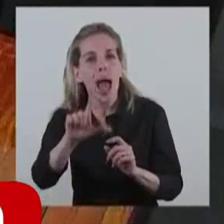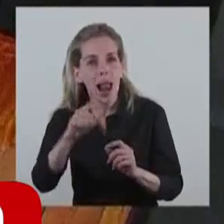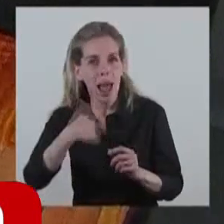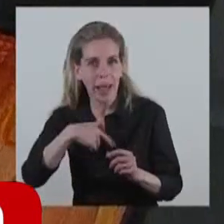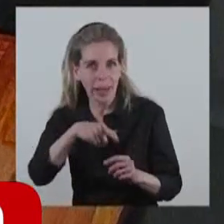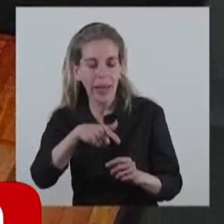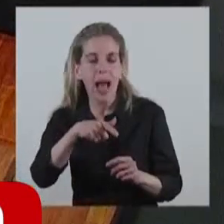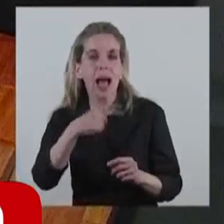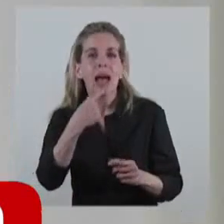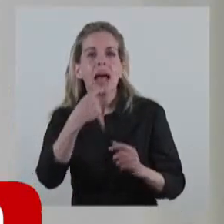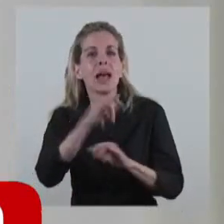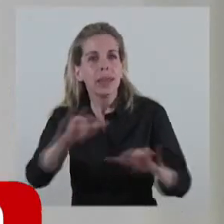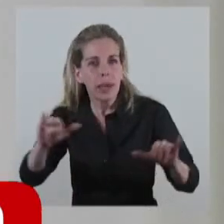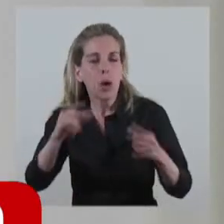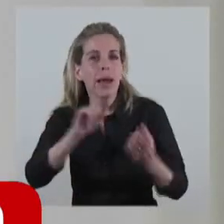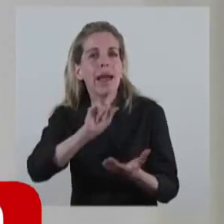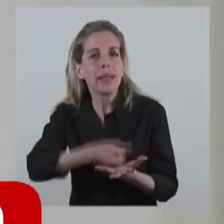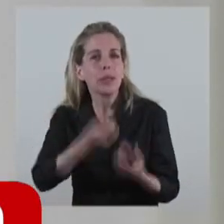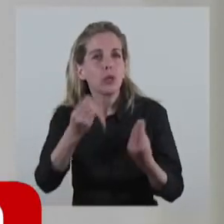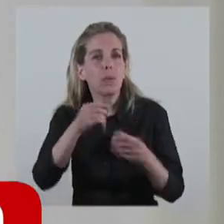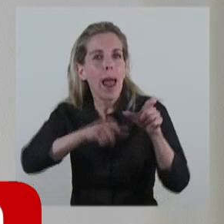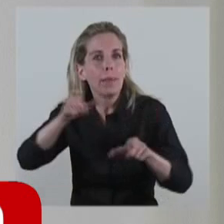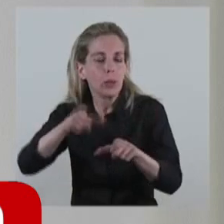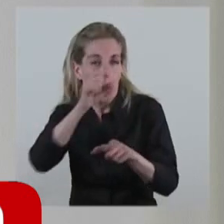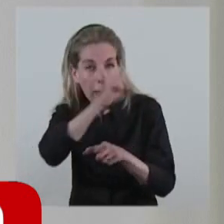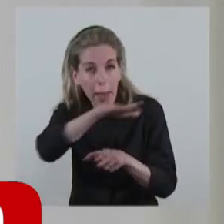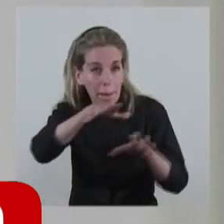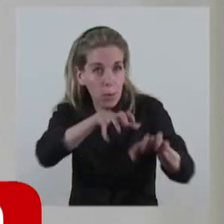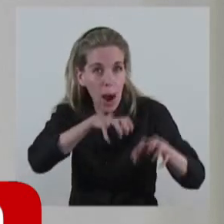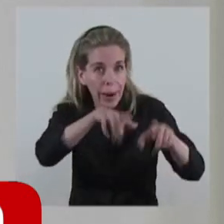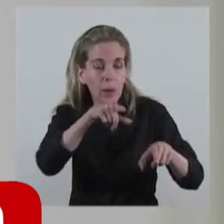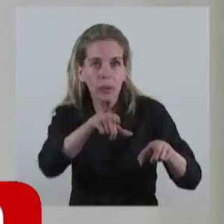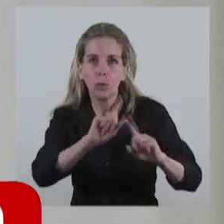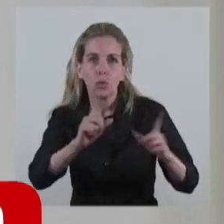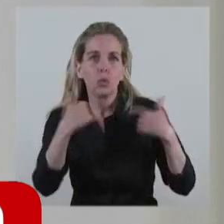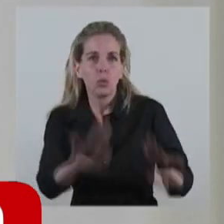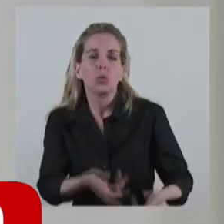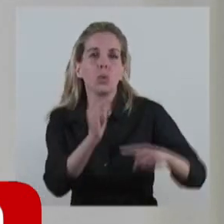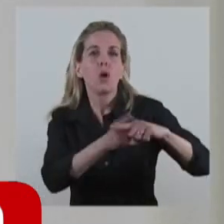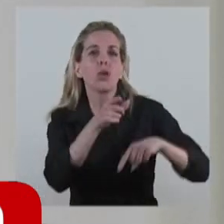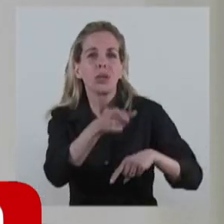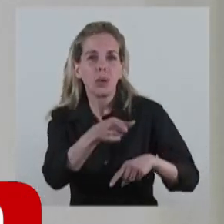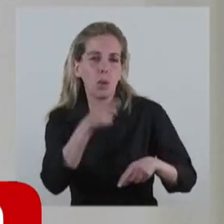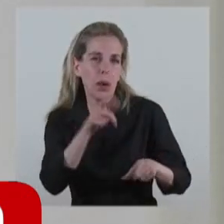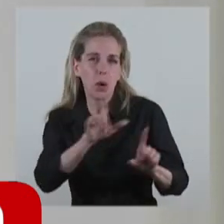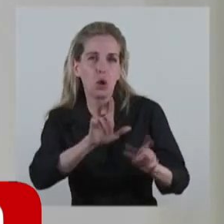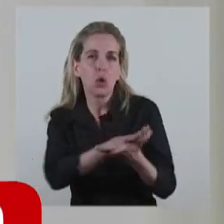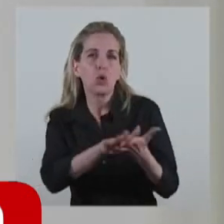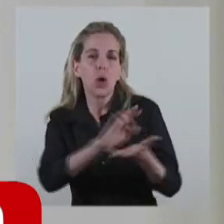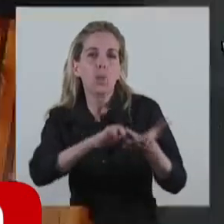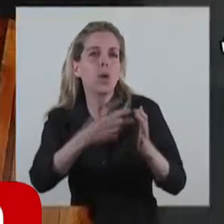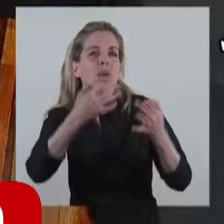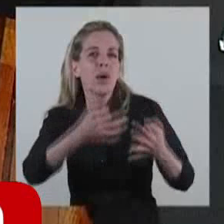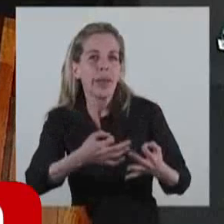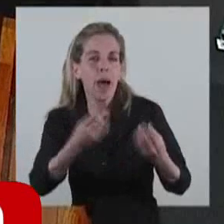Pellegrina, dijo que las medidas hacia los productores no van a tener ningún beneficio porque no abordan los problemas de fondo. ¿Cuál es la lectura al